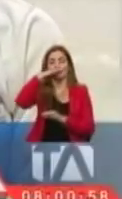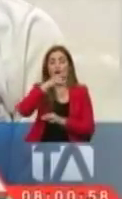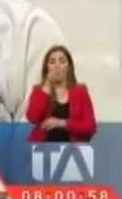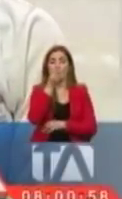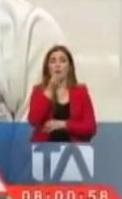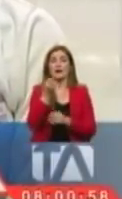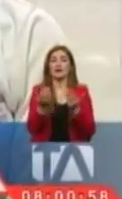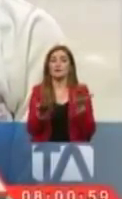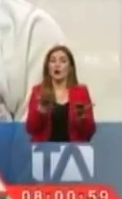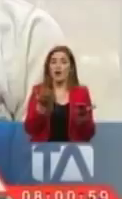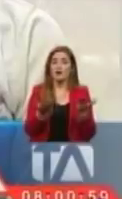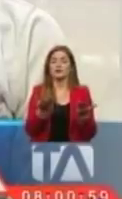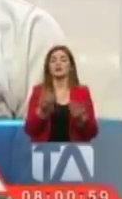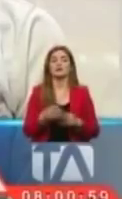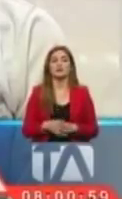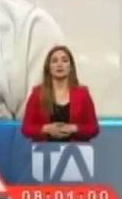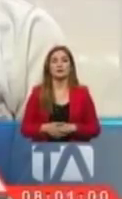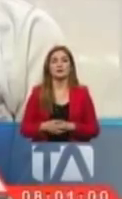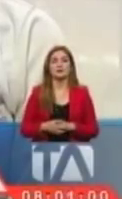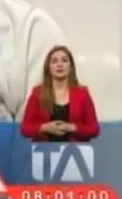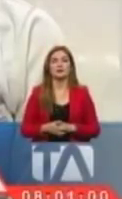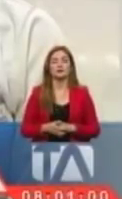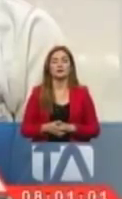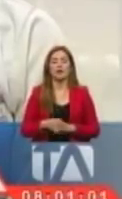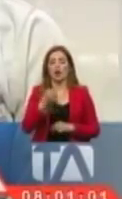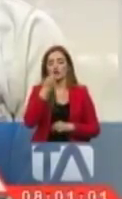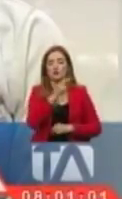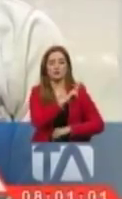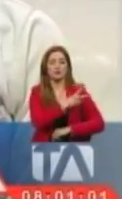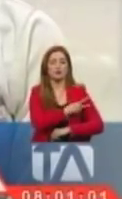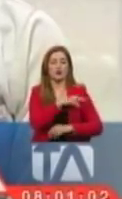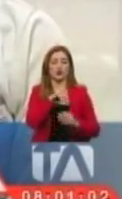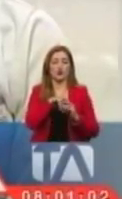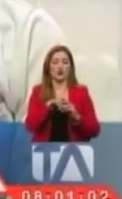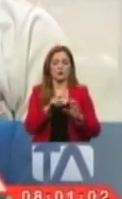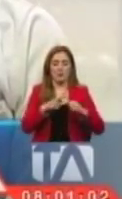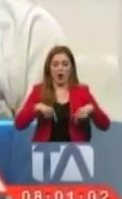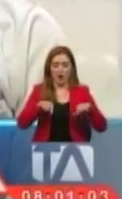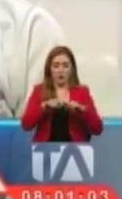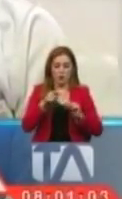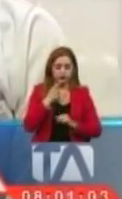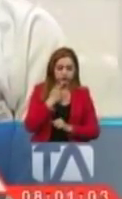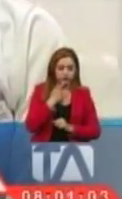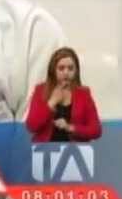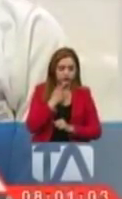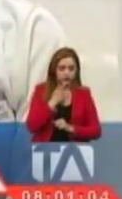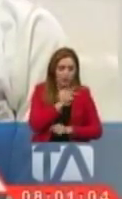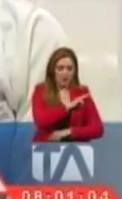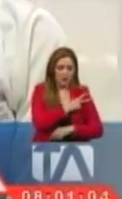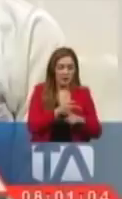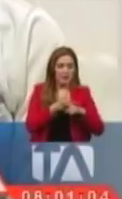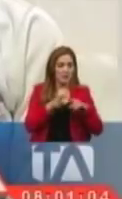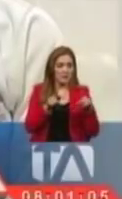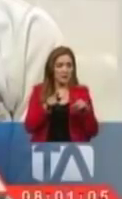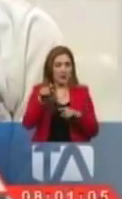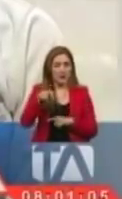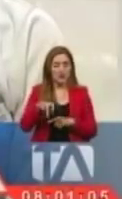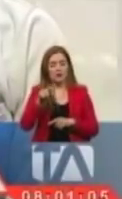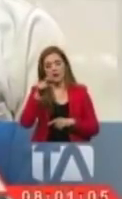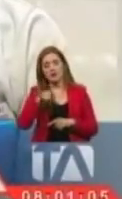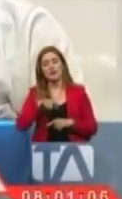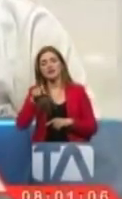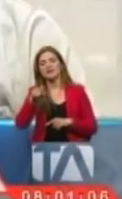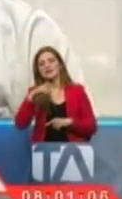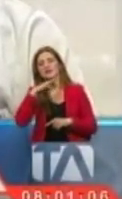alimentación balanceada equilibrada que tenga todos los nutrientes dentro de su mismo plato y que los niños también necesitan siempre agua